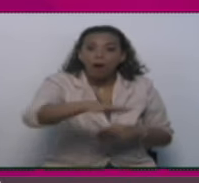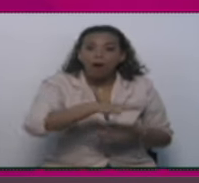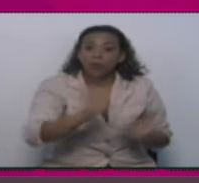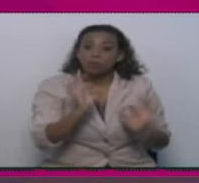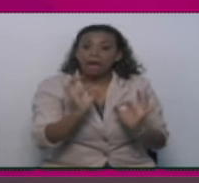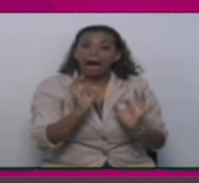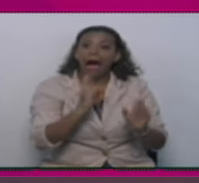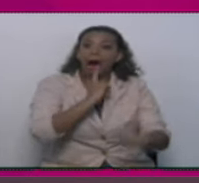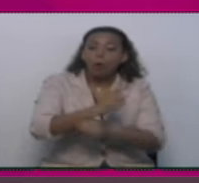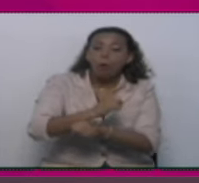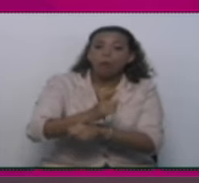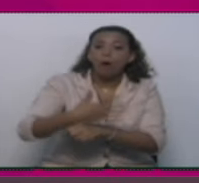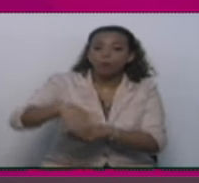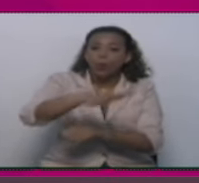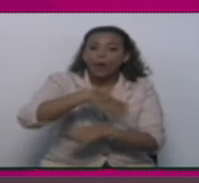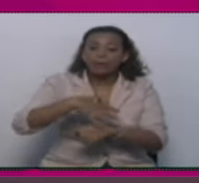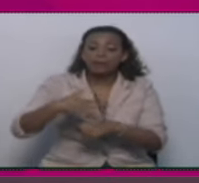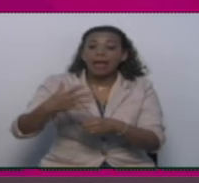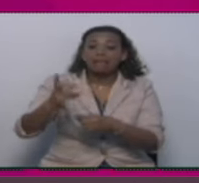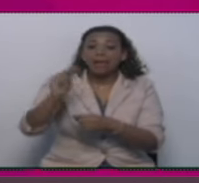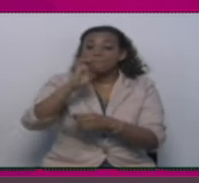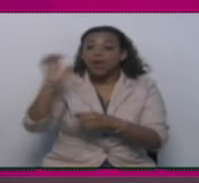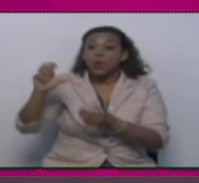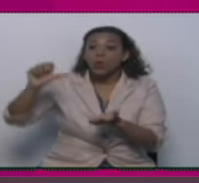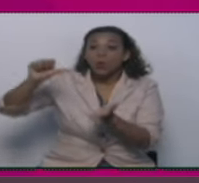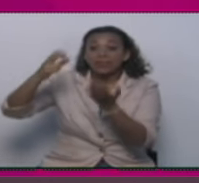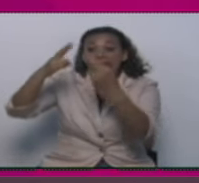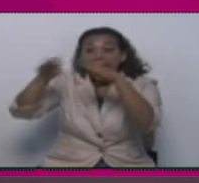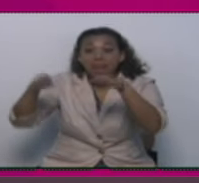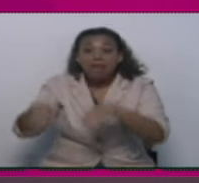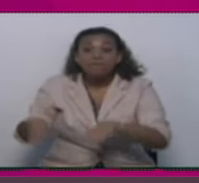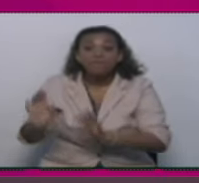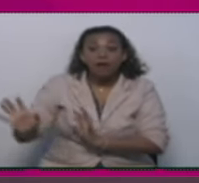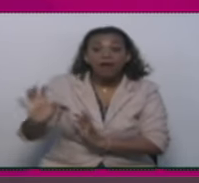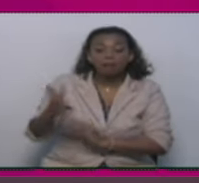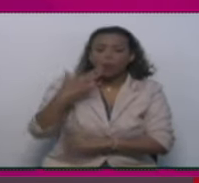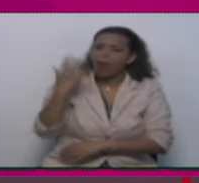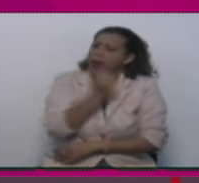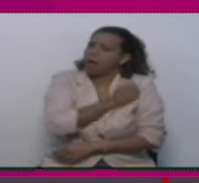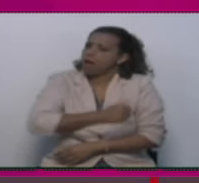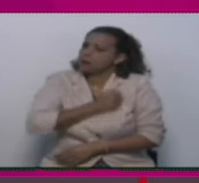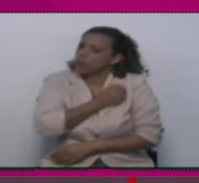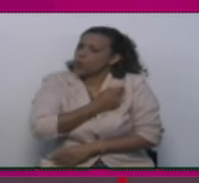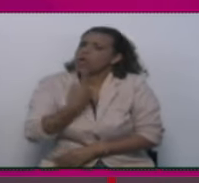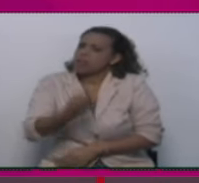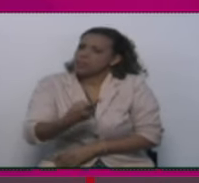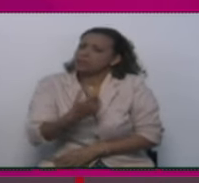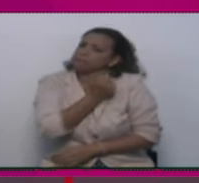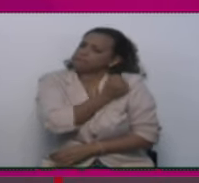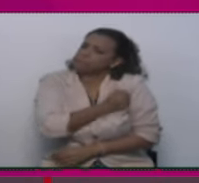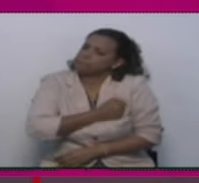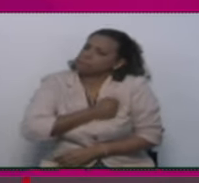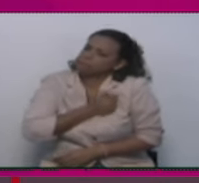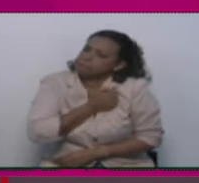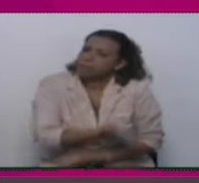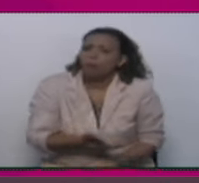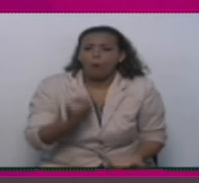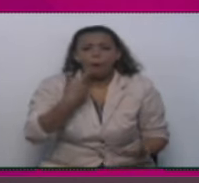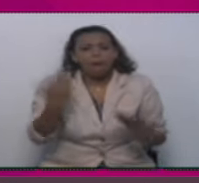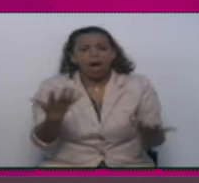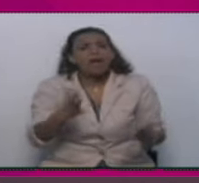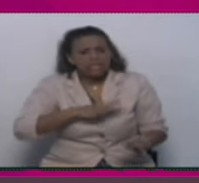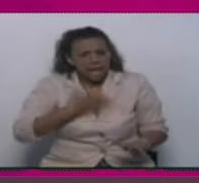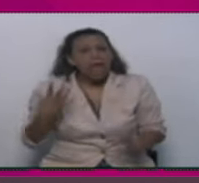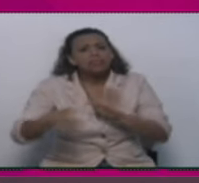ahora contra el pueblo de Beirut y del Líbano. Es algo lamentable, decir esto es lamentable, porque nosotros creemos